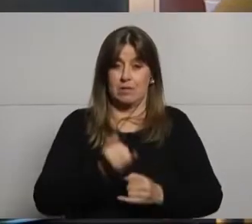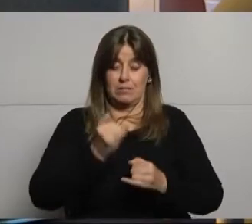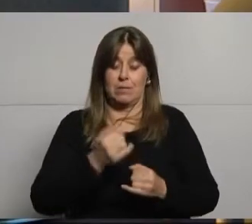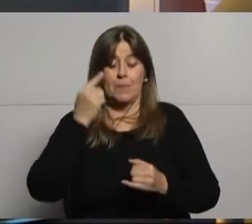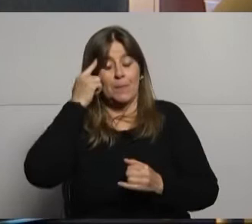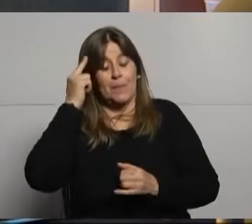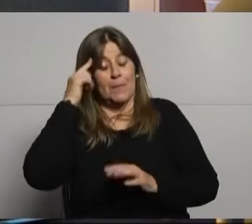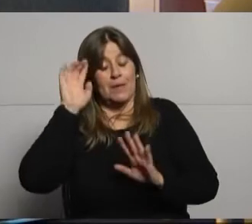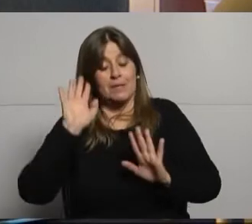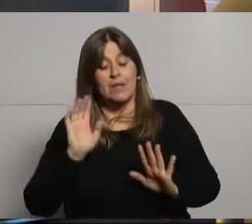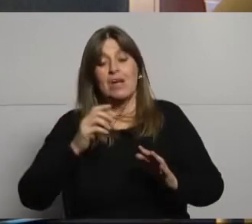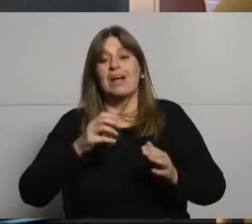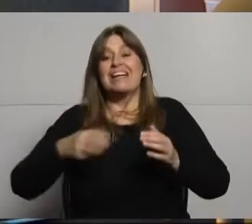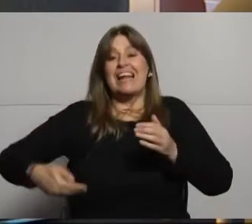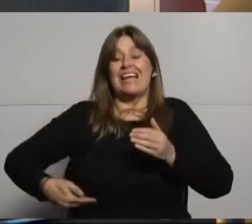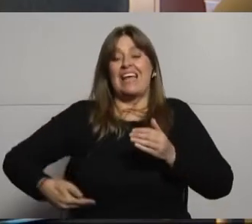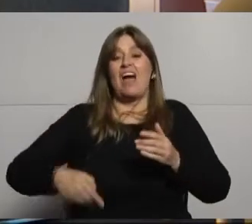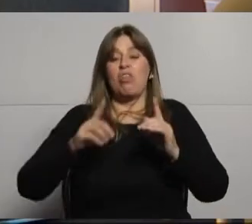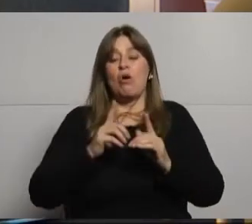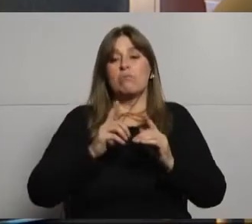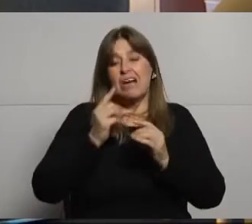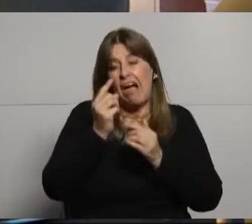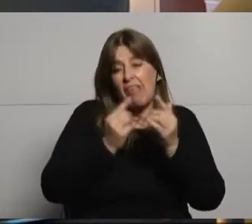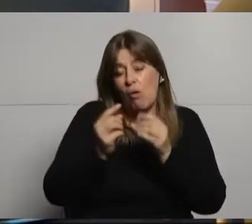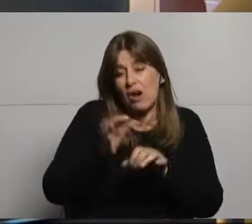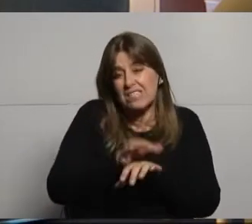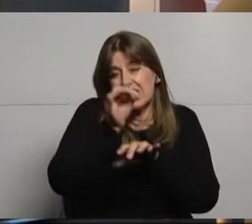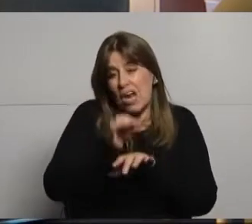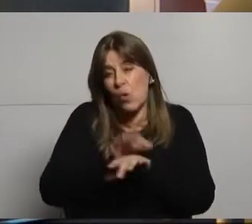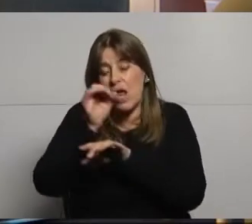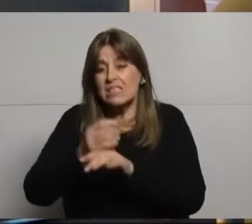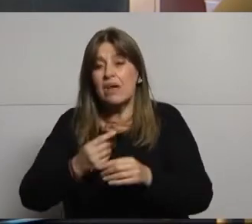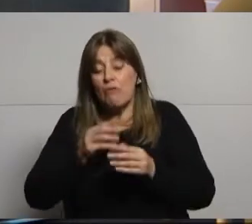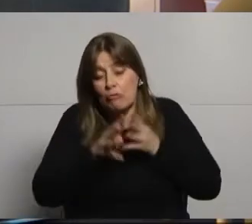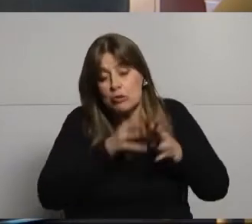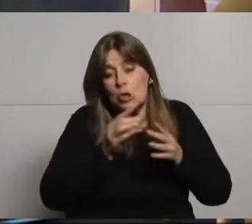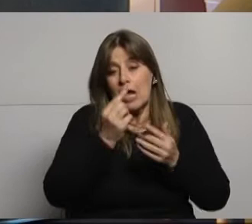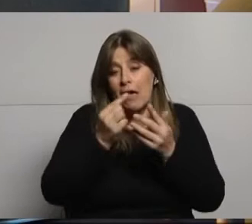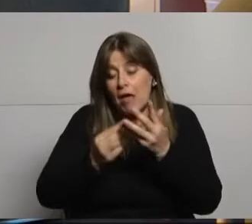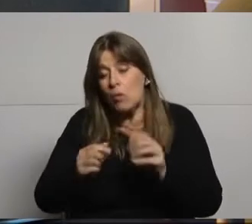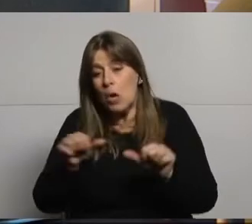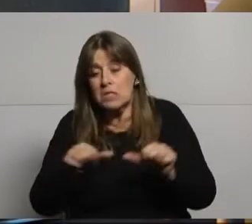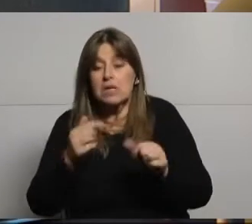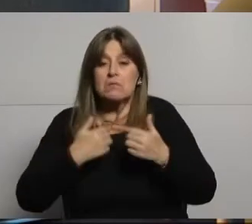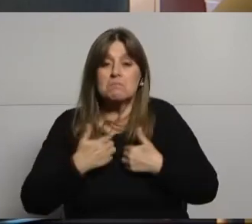si uno piensa en el hígado, cada una de las células está funcionando, haciendo lo que tiene que hacer,